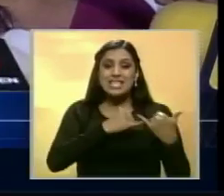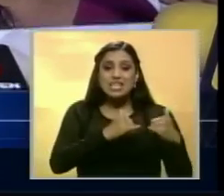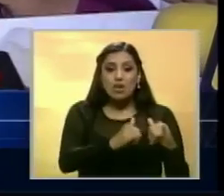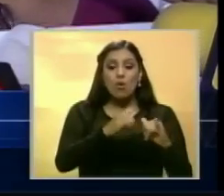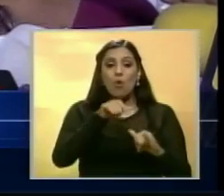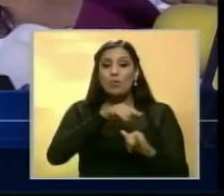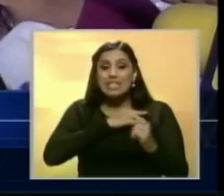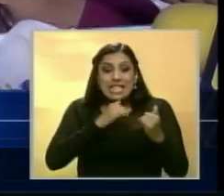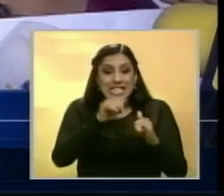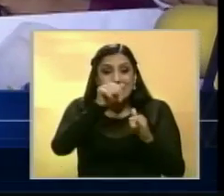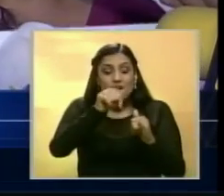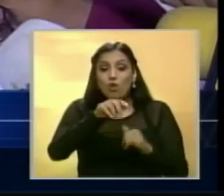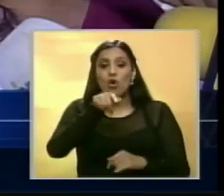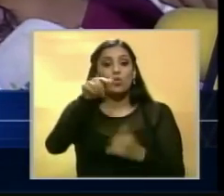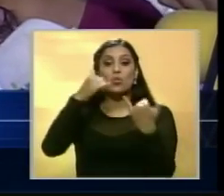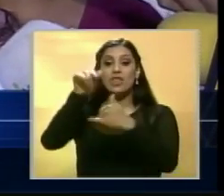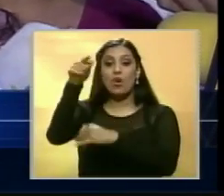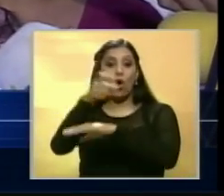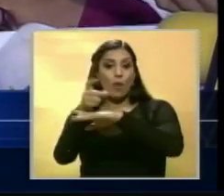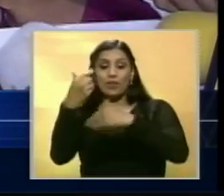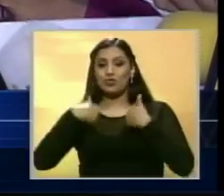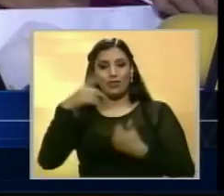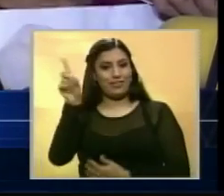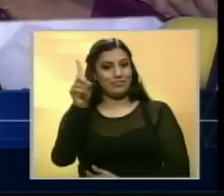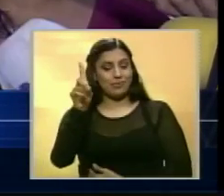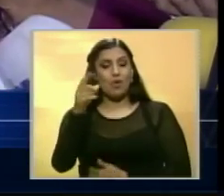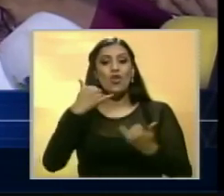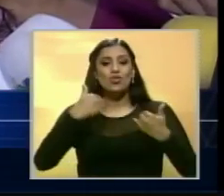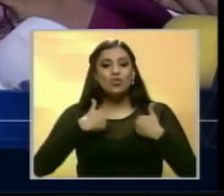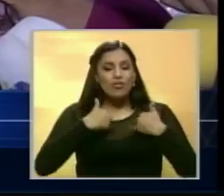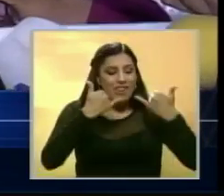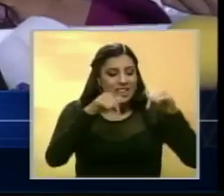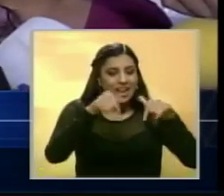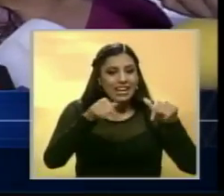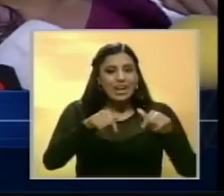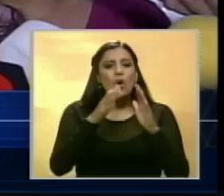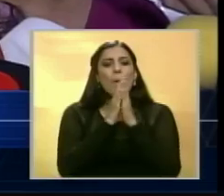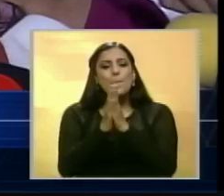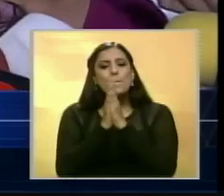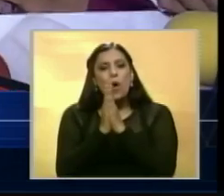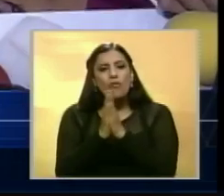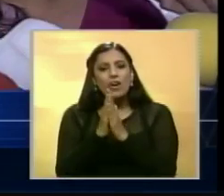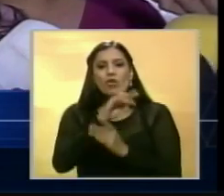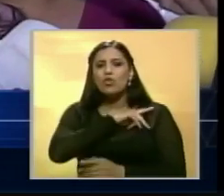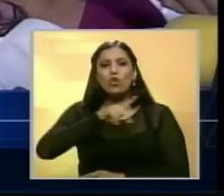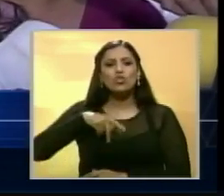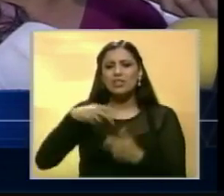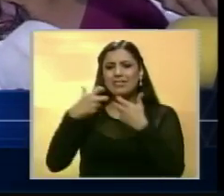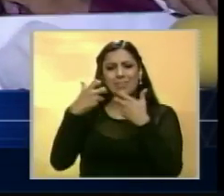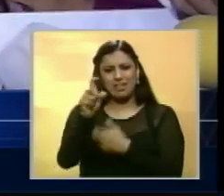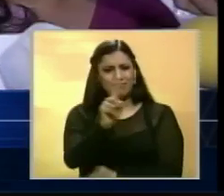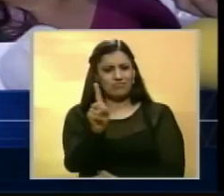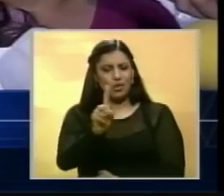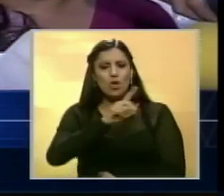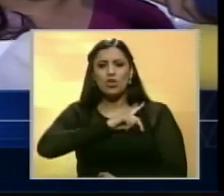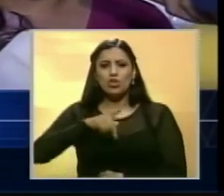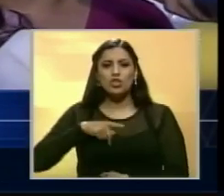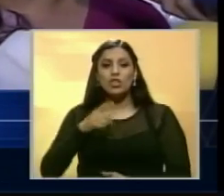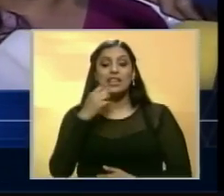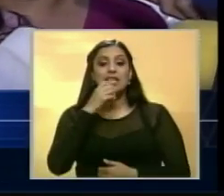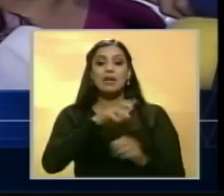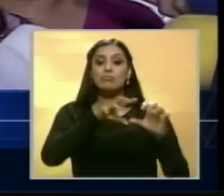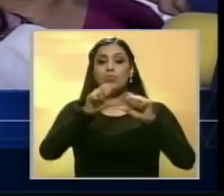porque son nuestros hijos, no son los hijos de ustedes, la gente de la Cámara, que por favor, no es para pelear que quien se monte en